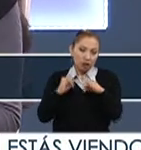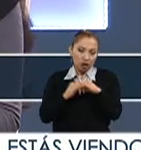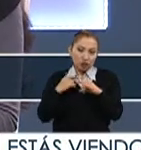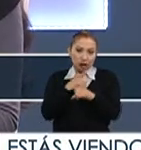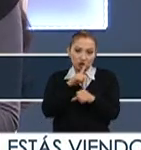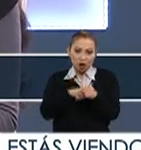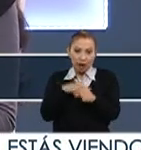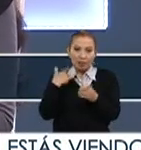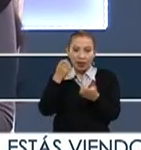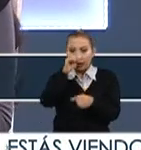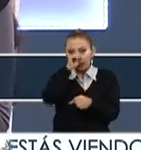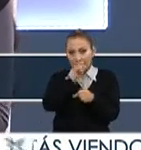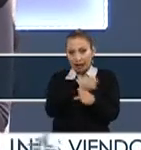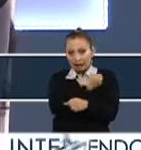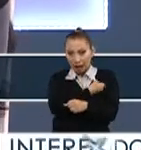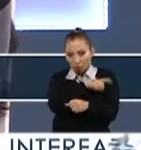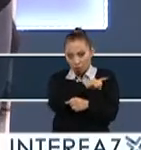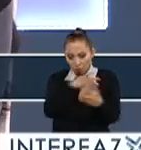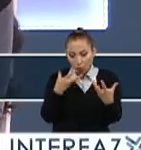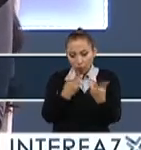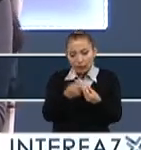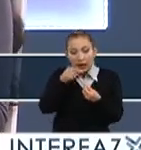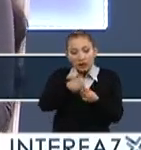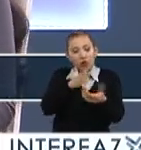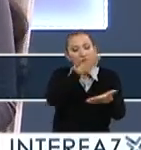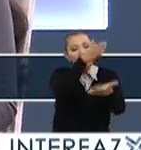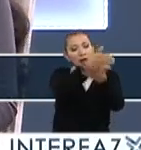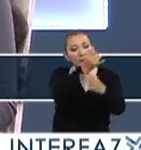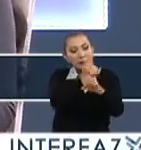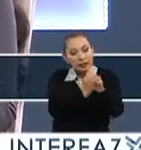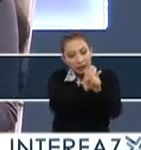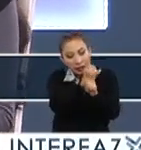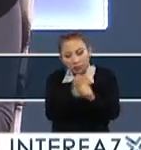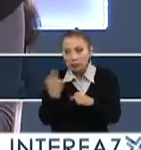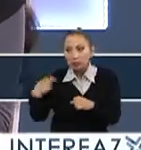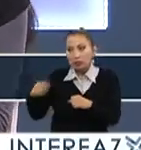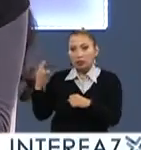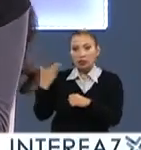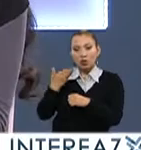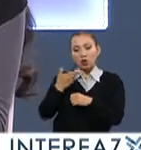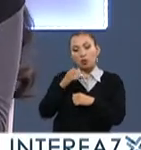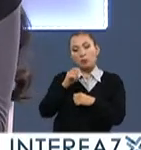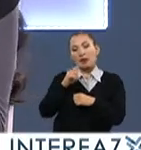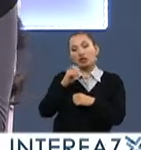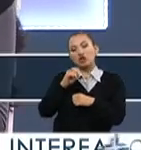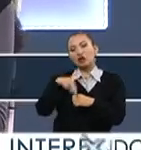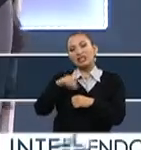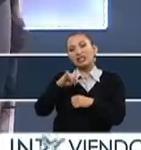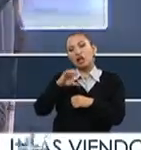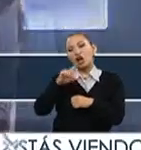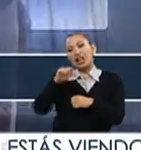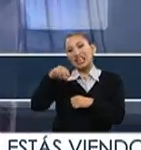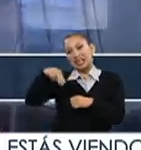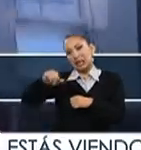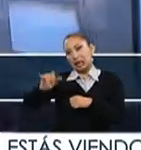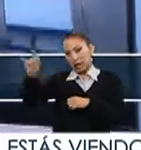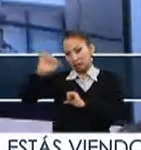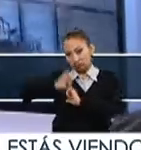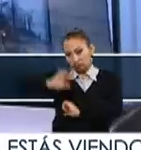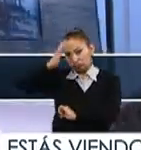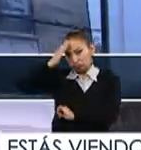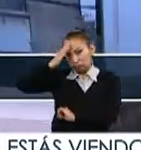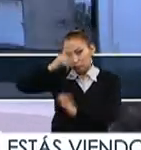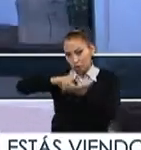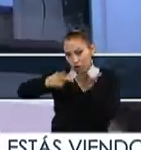institutos nacionales de la Secretaría de Salud, que van con este investigador. Se llama Humberto Nicolini, que es el como que dirige